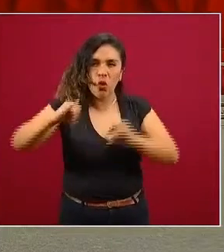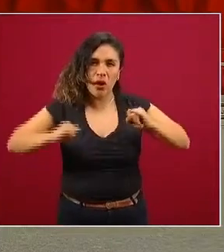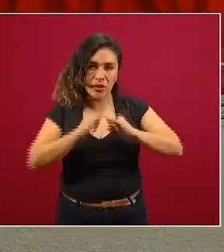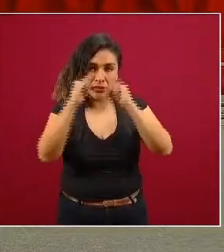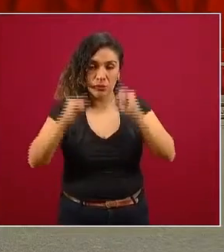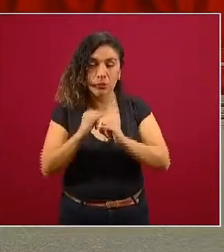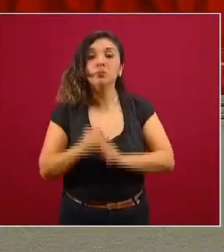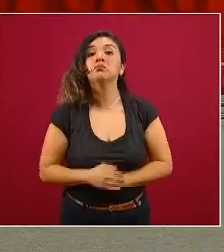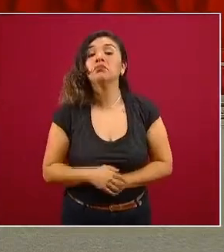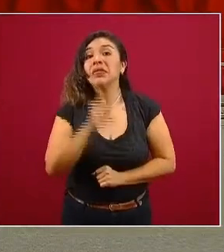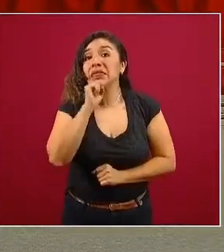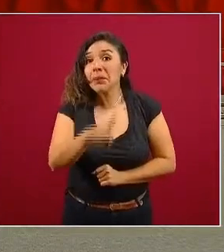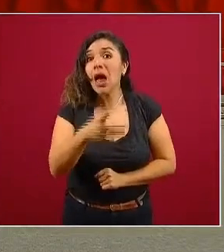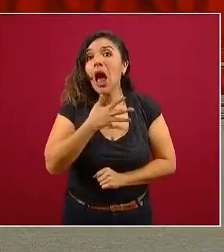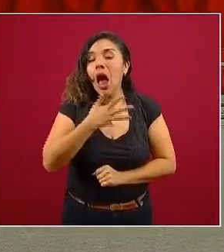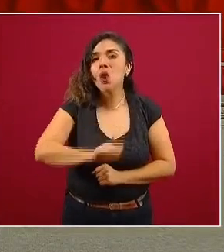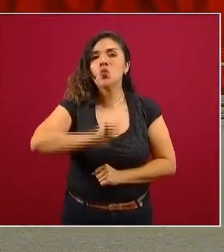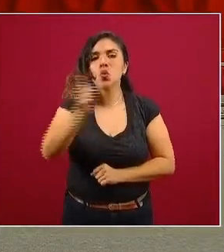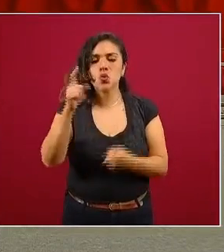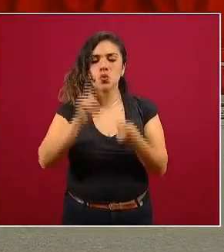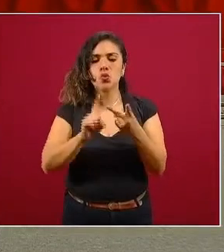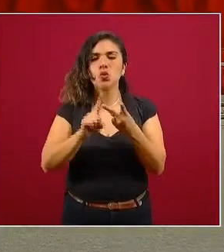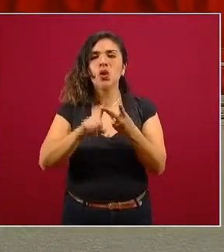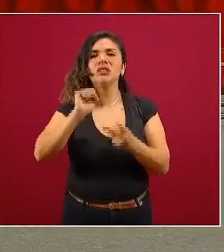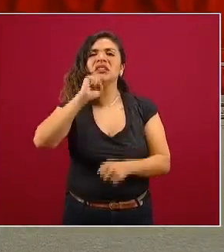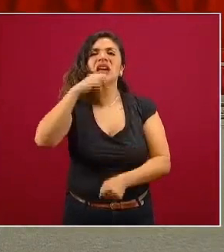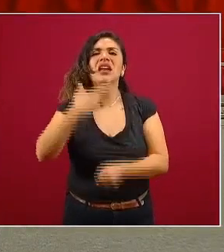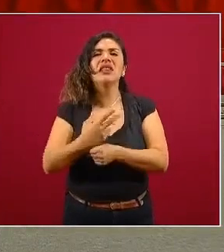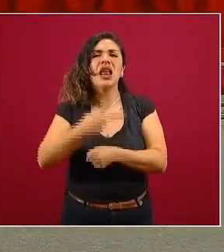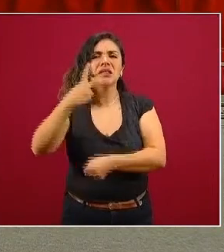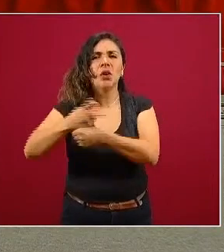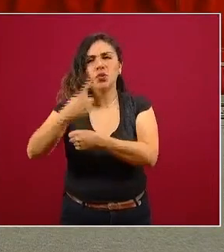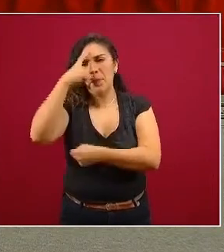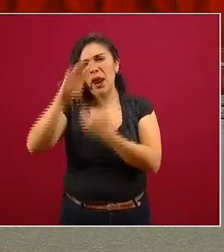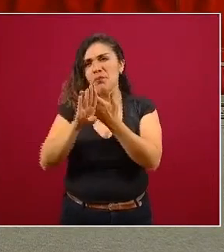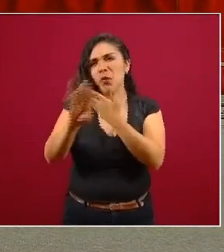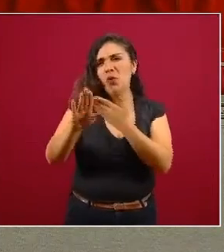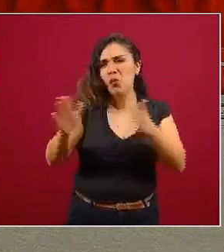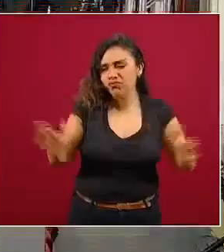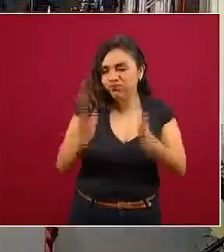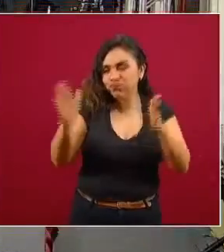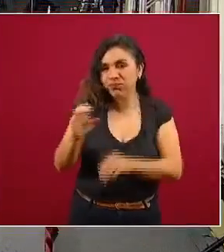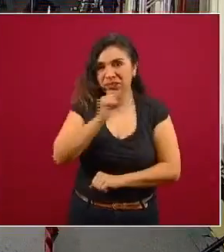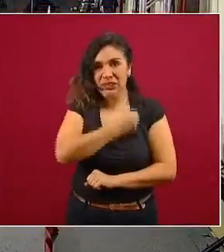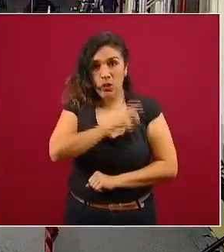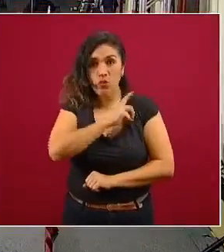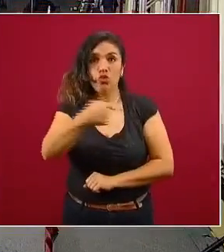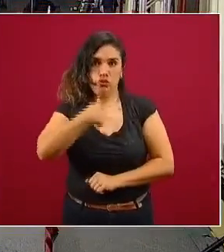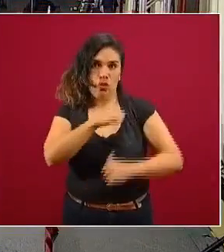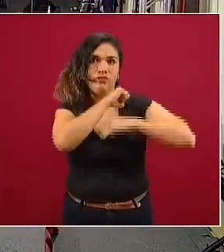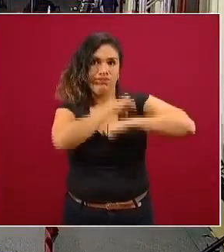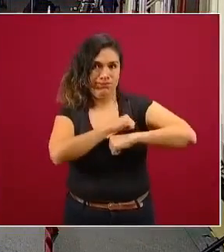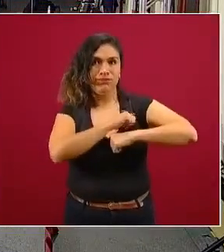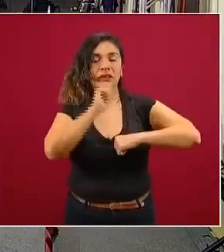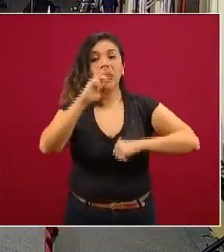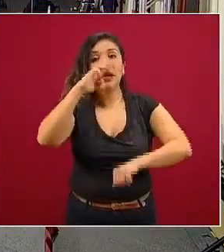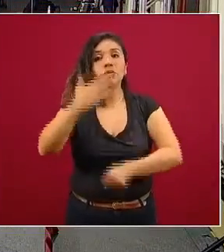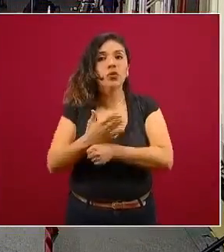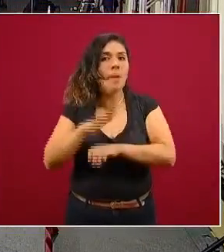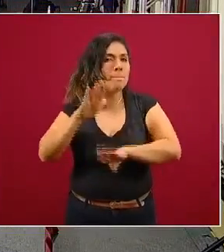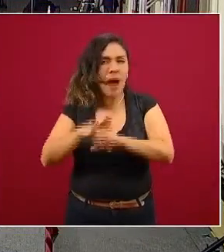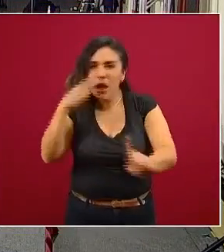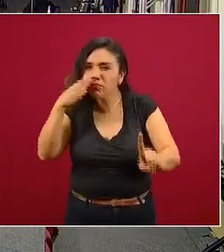instituciones. Tiene también otro instrumento que es la Subsecretaría de Prevención y Promoción de la Salud, a mi cargo, que tiene